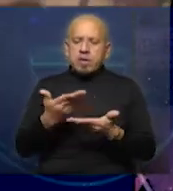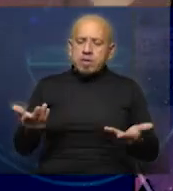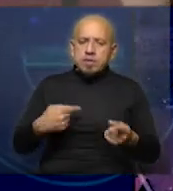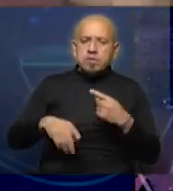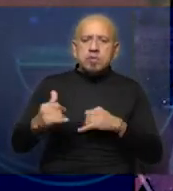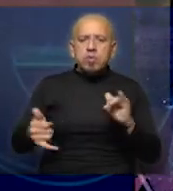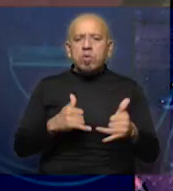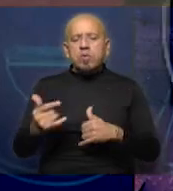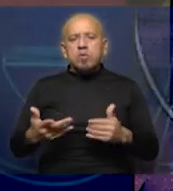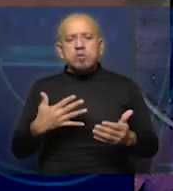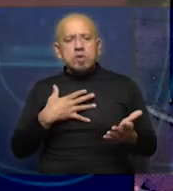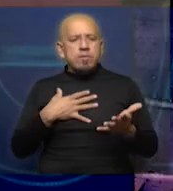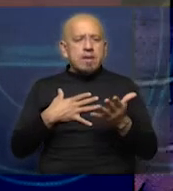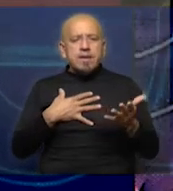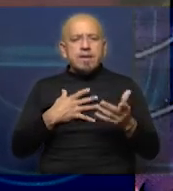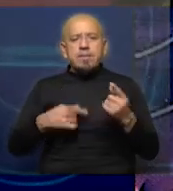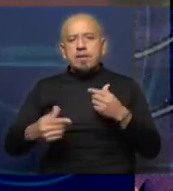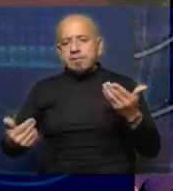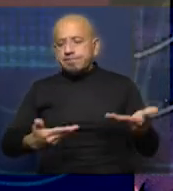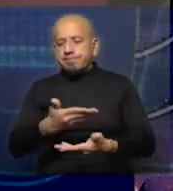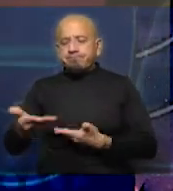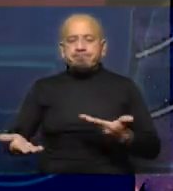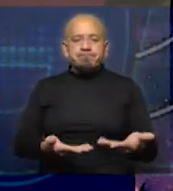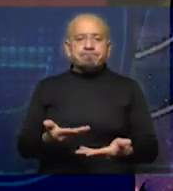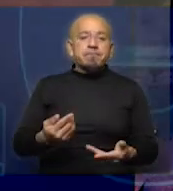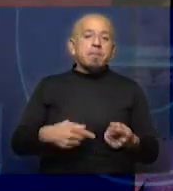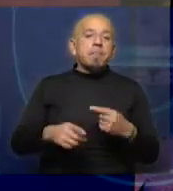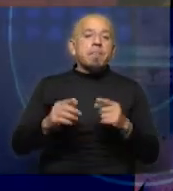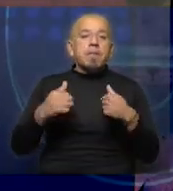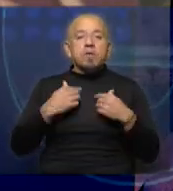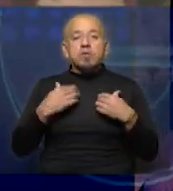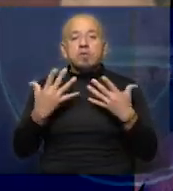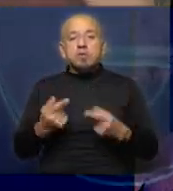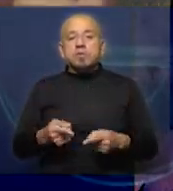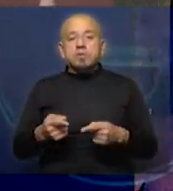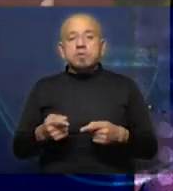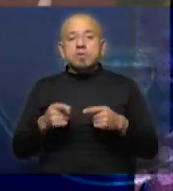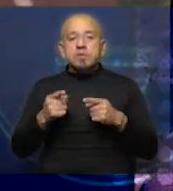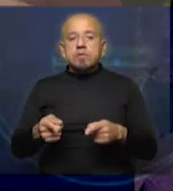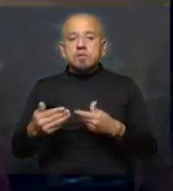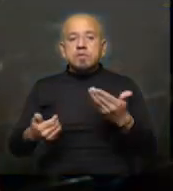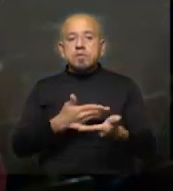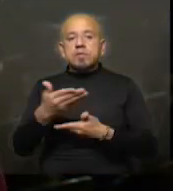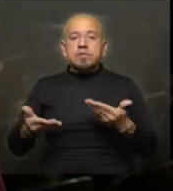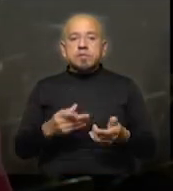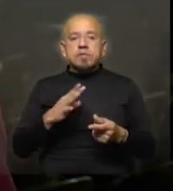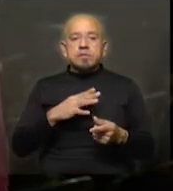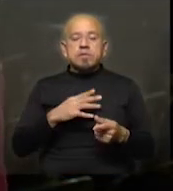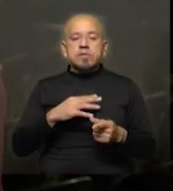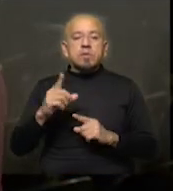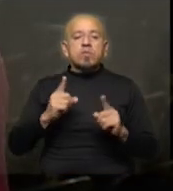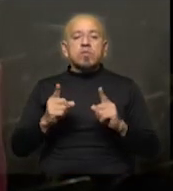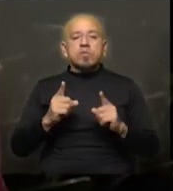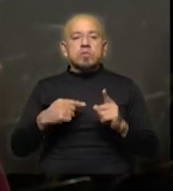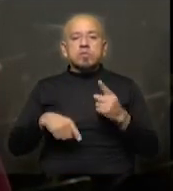juegos para bailar para generar esa interacción con el público eh de alguna manera lo que buscamos es es que en esa interacción se desdibuja en algún punto